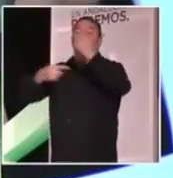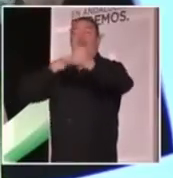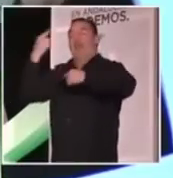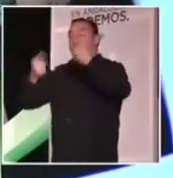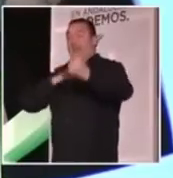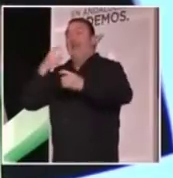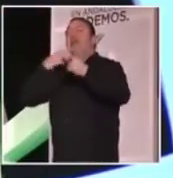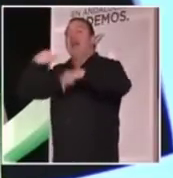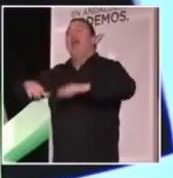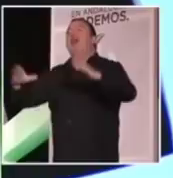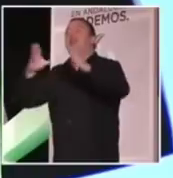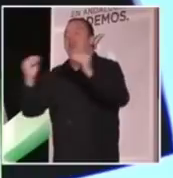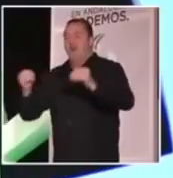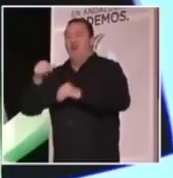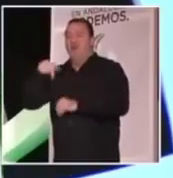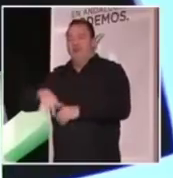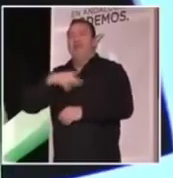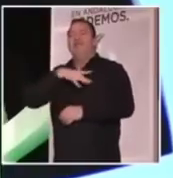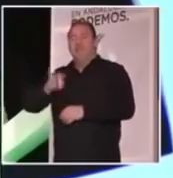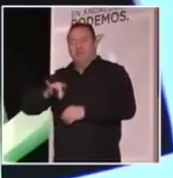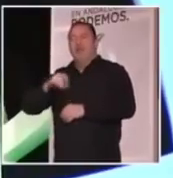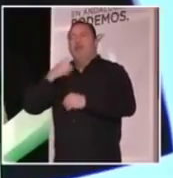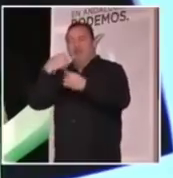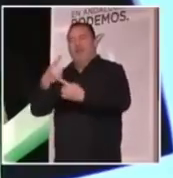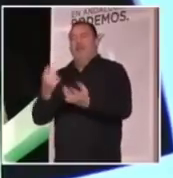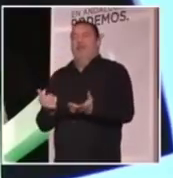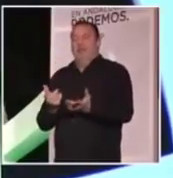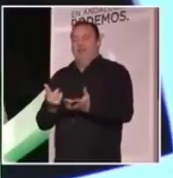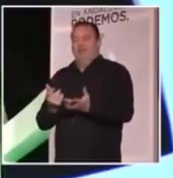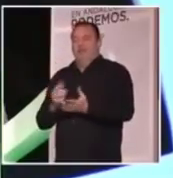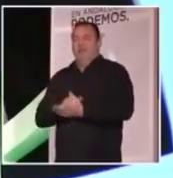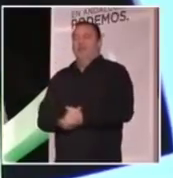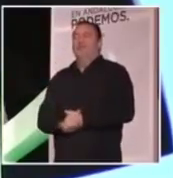de Andalucía, que aquí se juega el futuro.